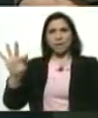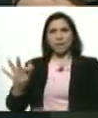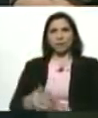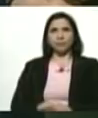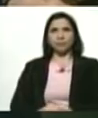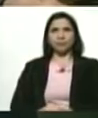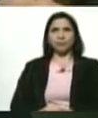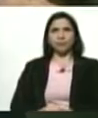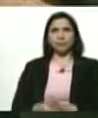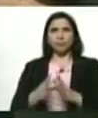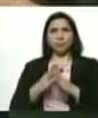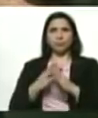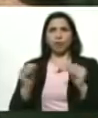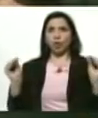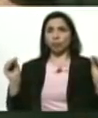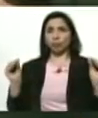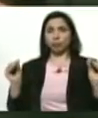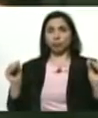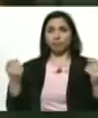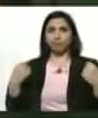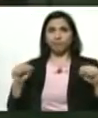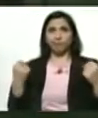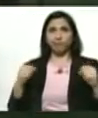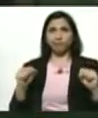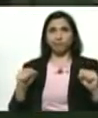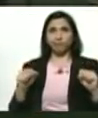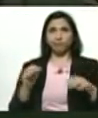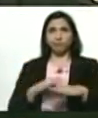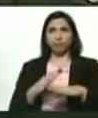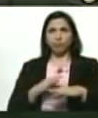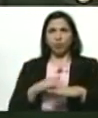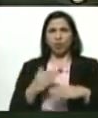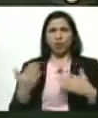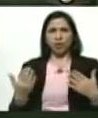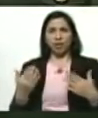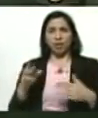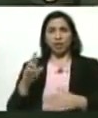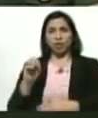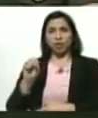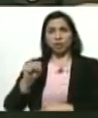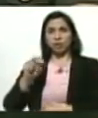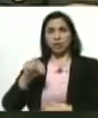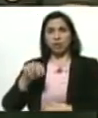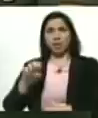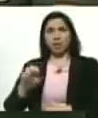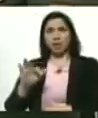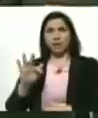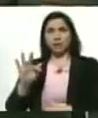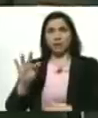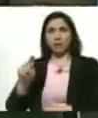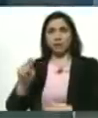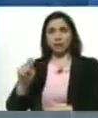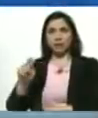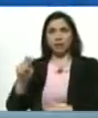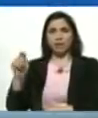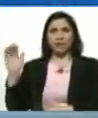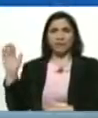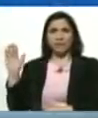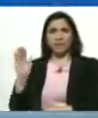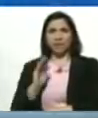todo preparado porque porque ronda venía garantizando